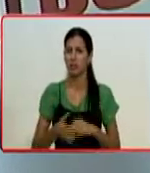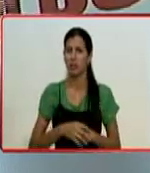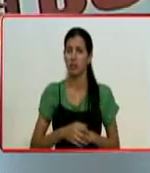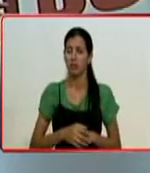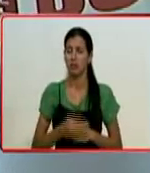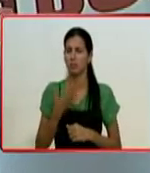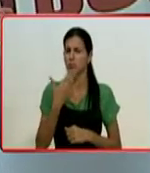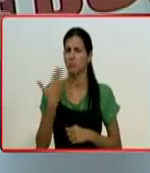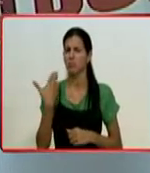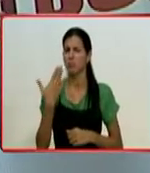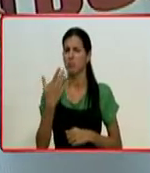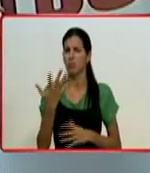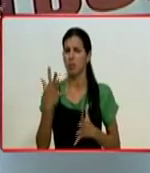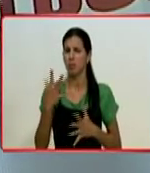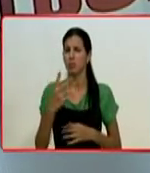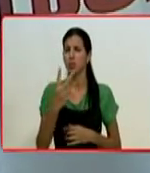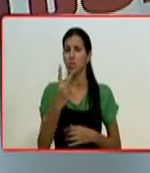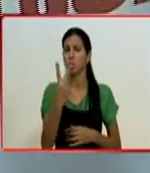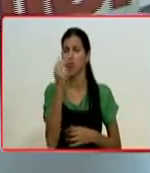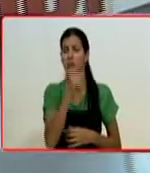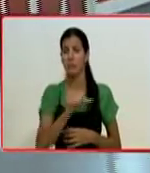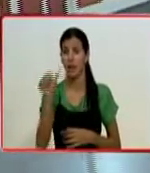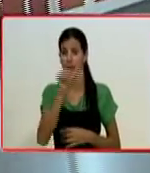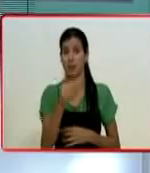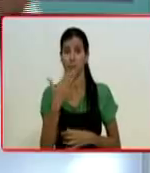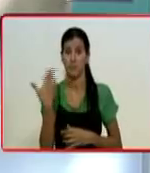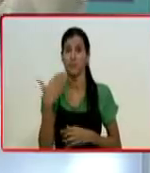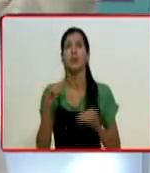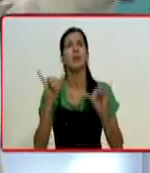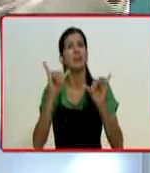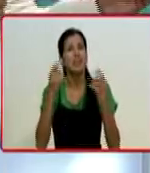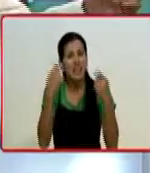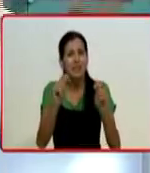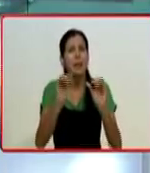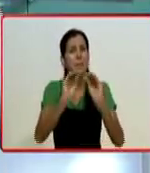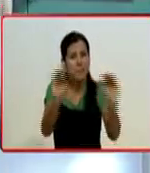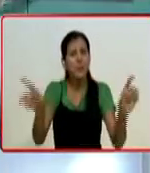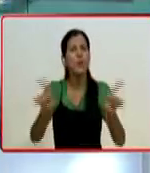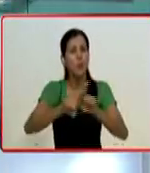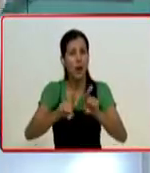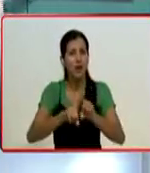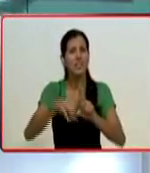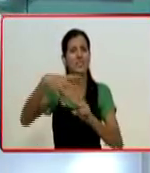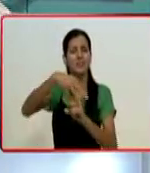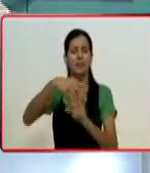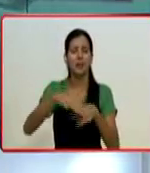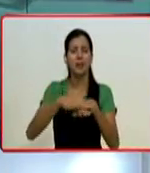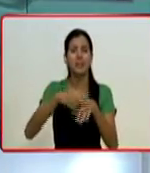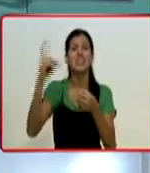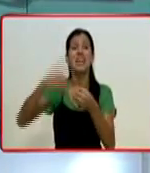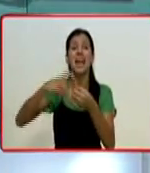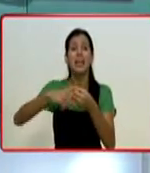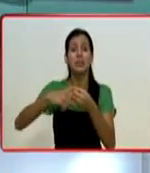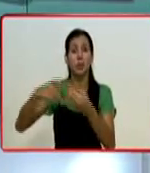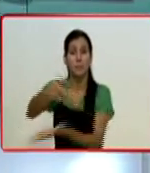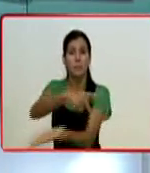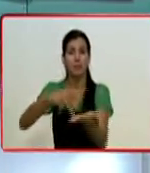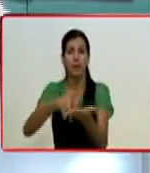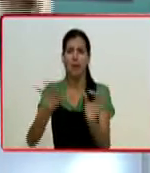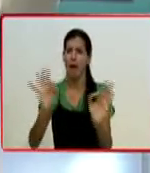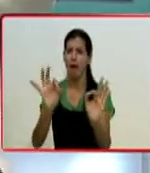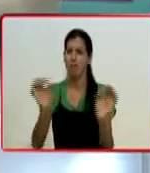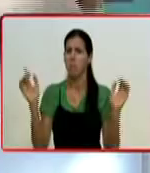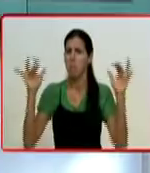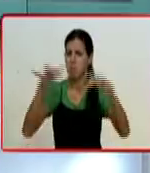Hace exactamente 2 semanas trataron de hacer lo mismo en la Plaza Abrión de Chacaíto y no fue nadie.